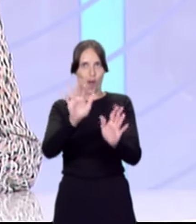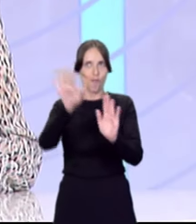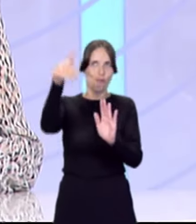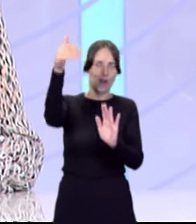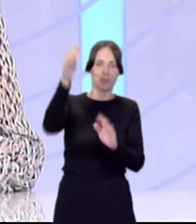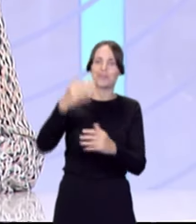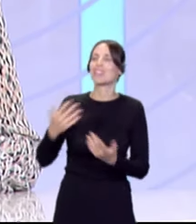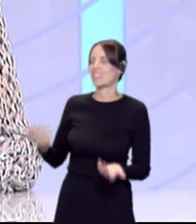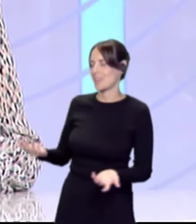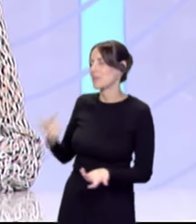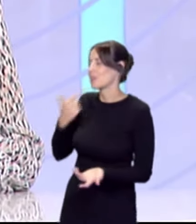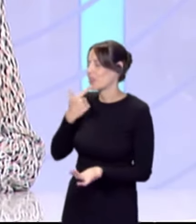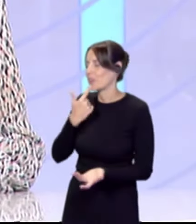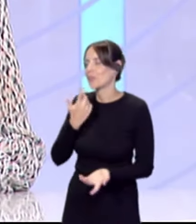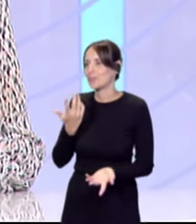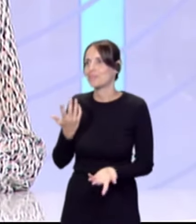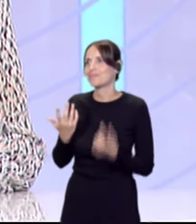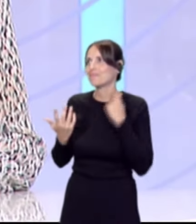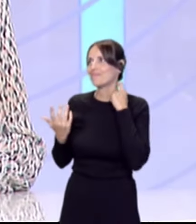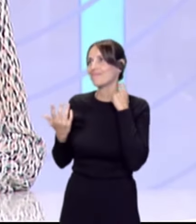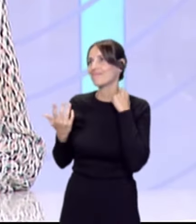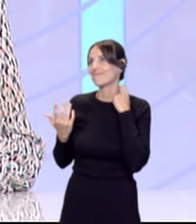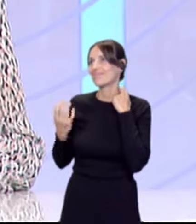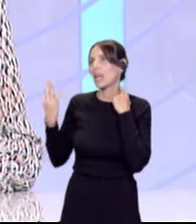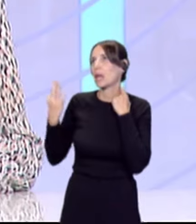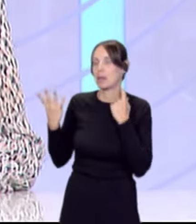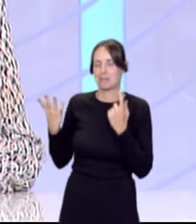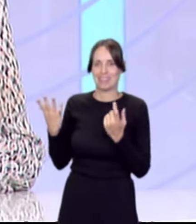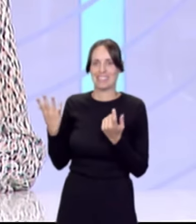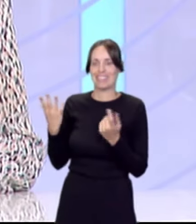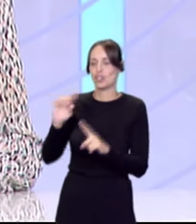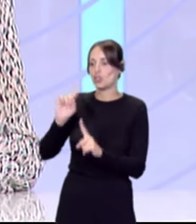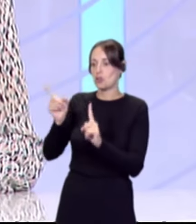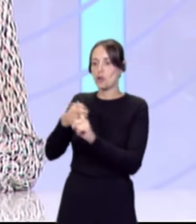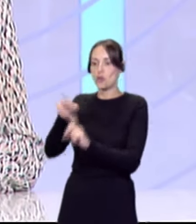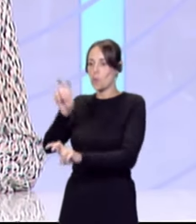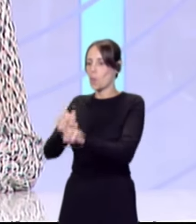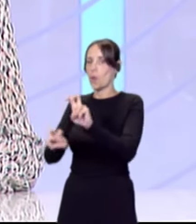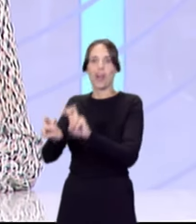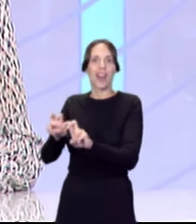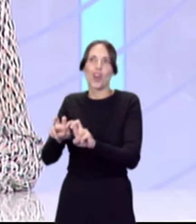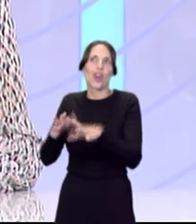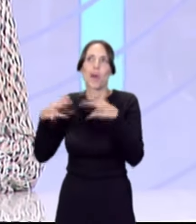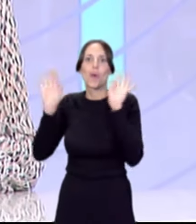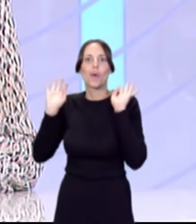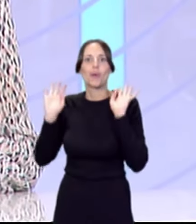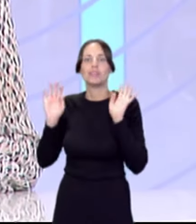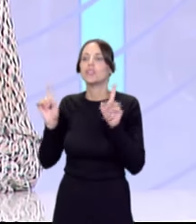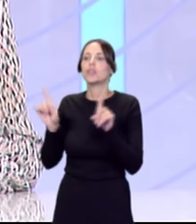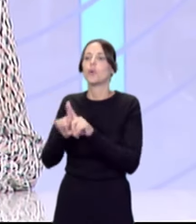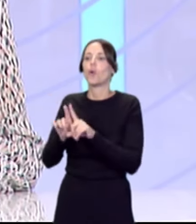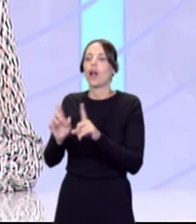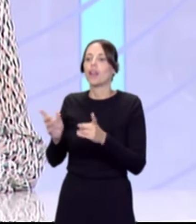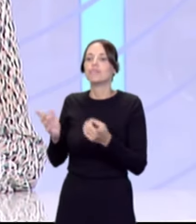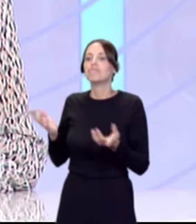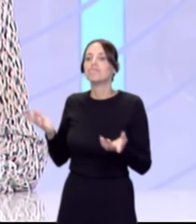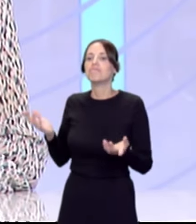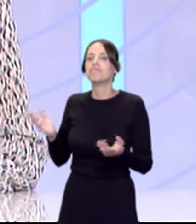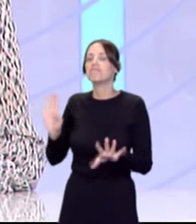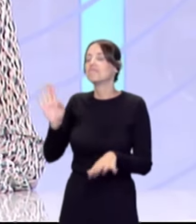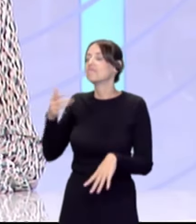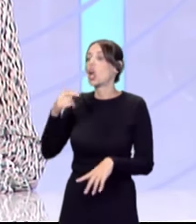claro, me refiero, ¿cuál es el tema? El tema está en no encontrar una solución, sino buscar salidas, que dice, ojos que no